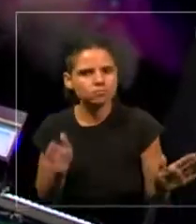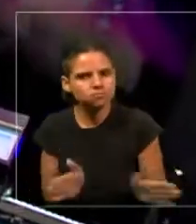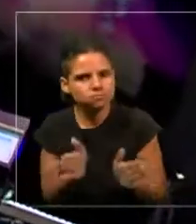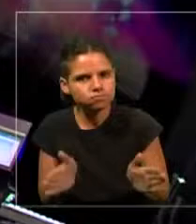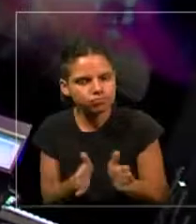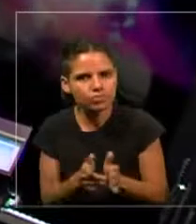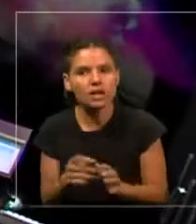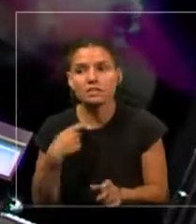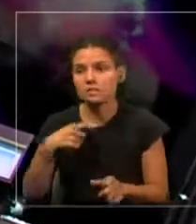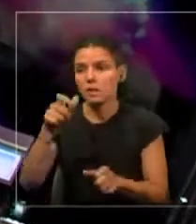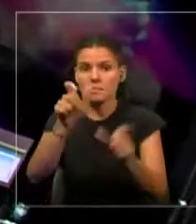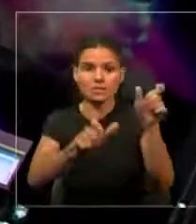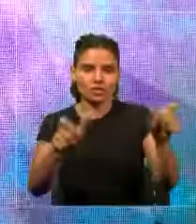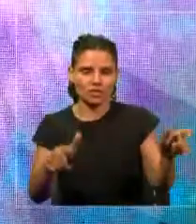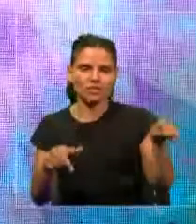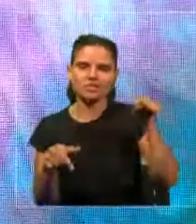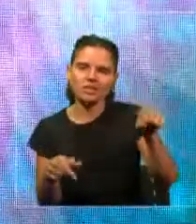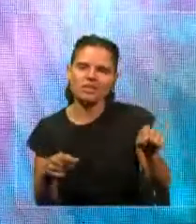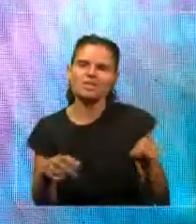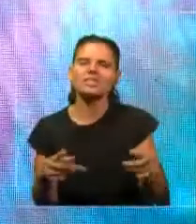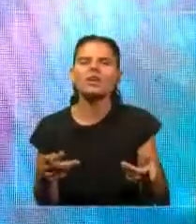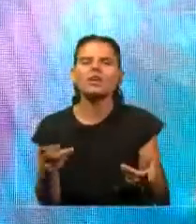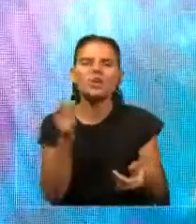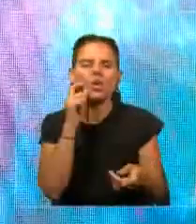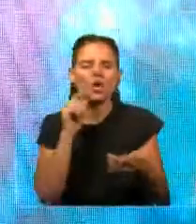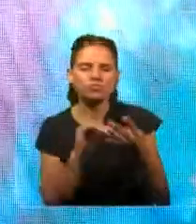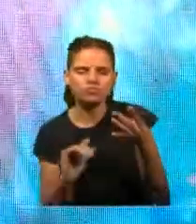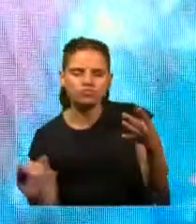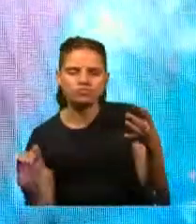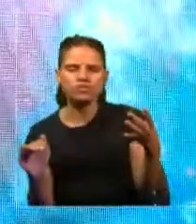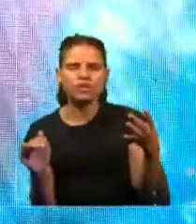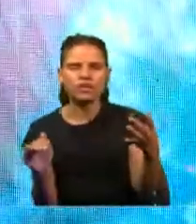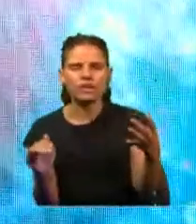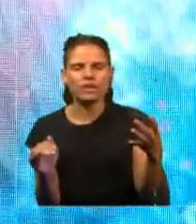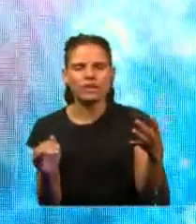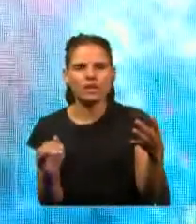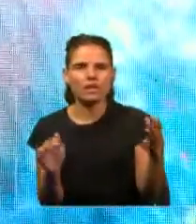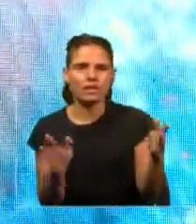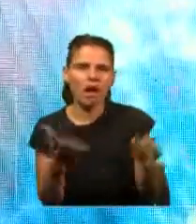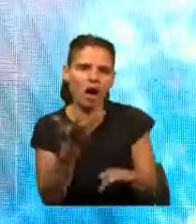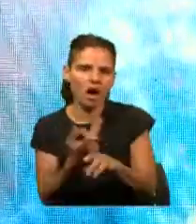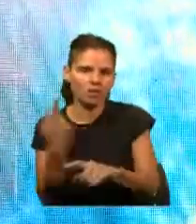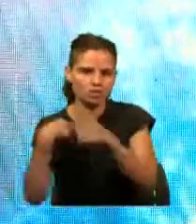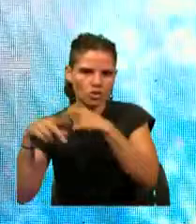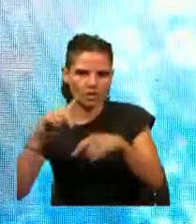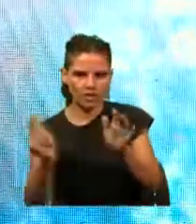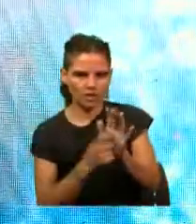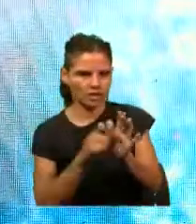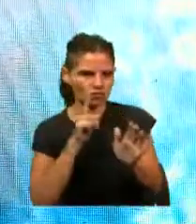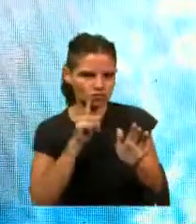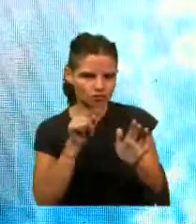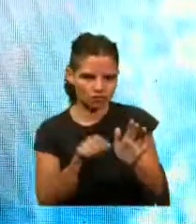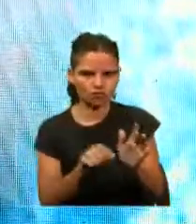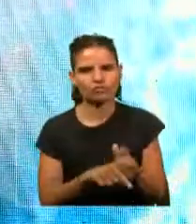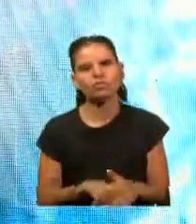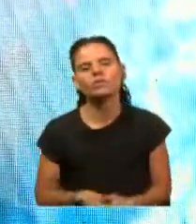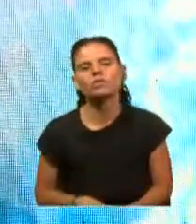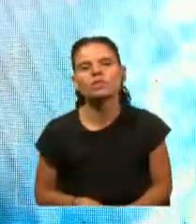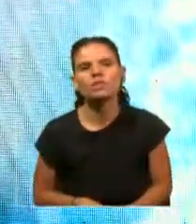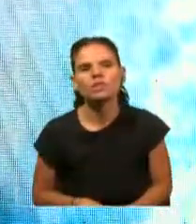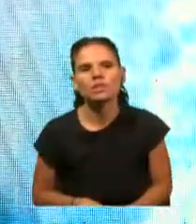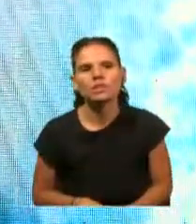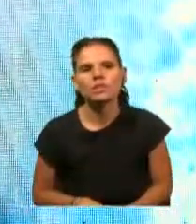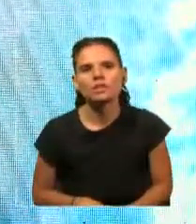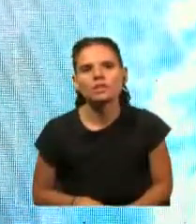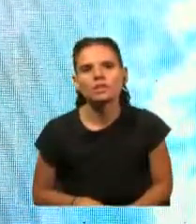los individuos. Ese estado incitativo tiene fecha histórica. Es de la aparición